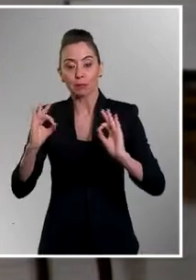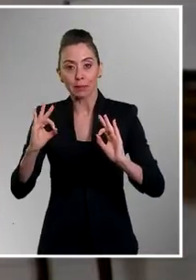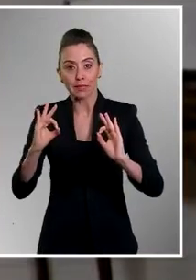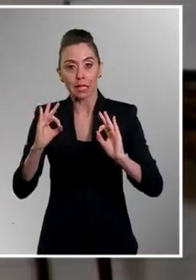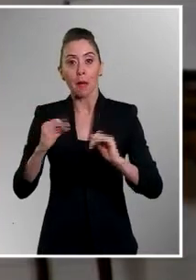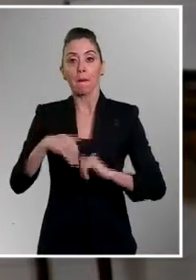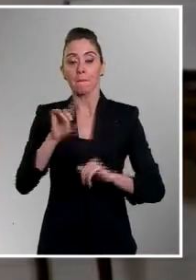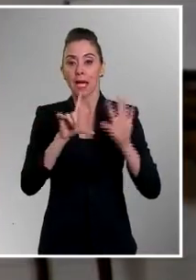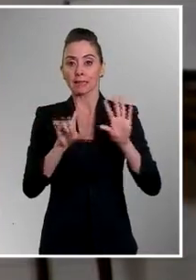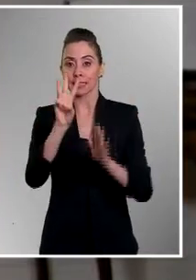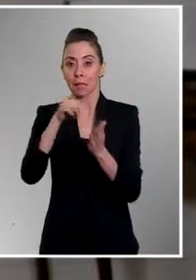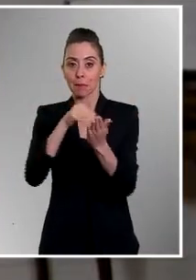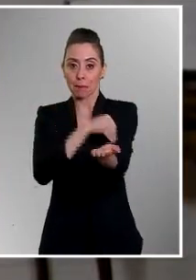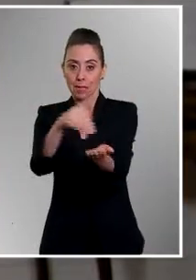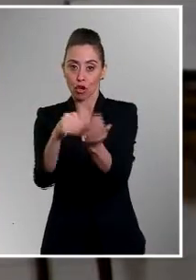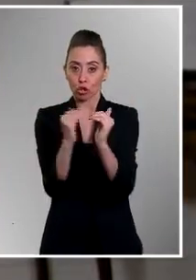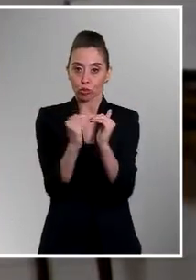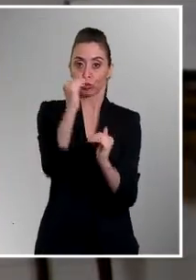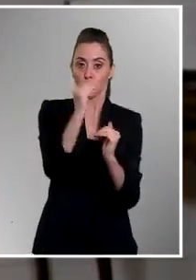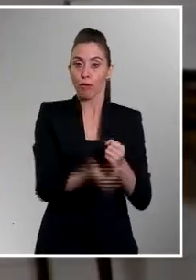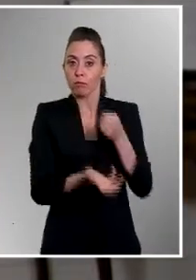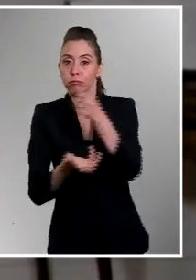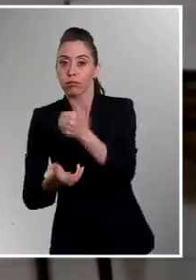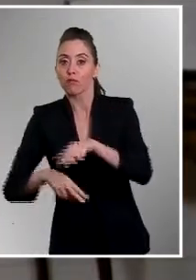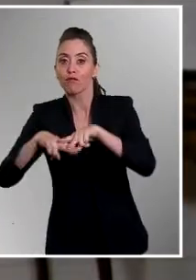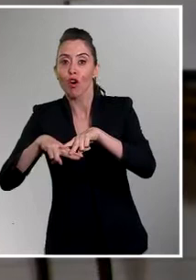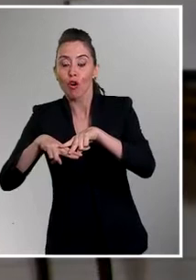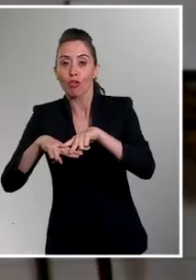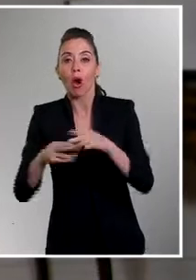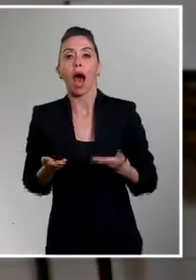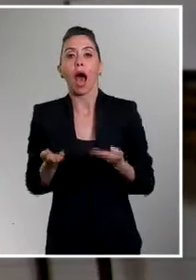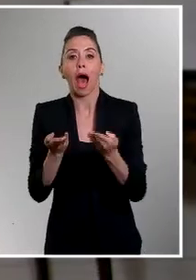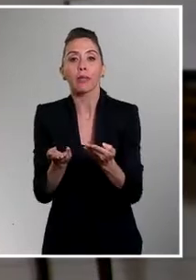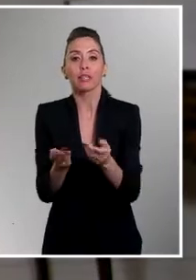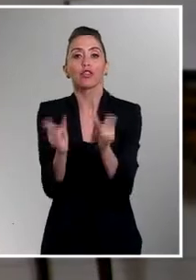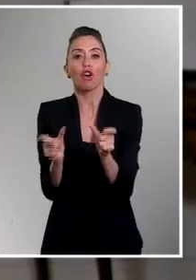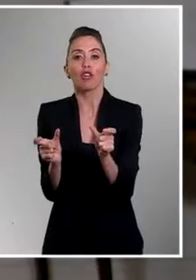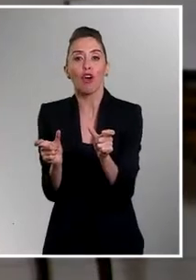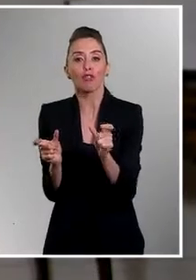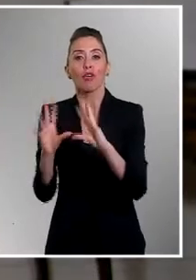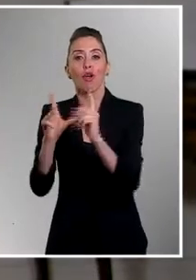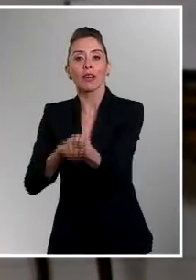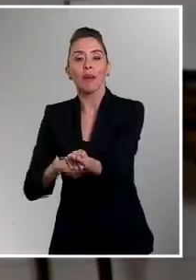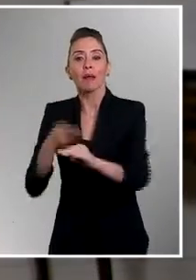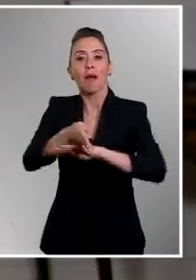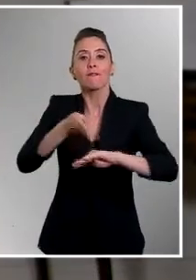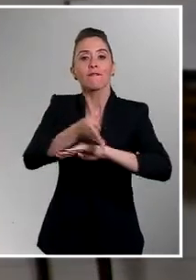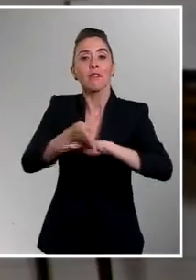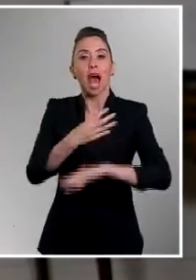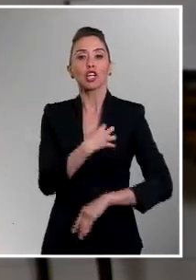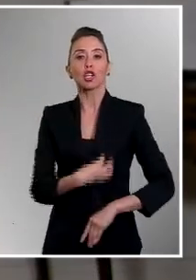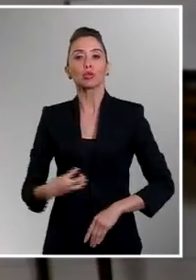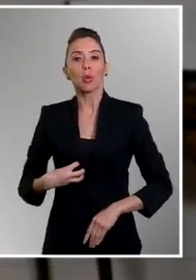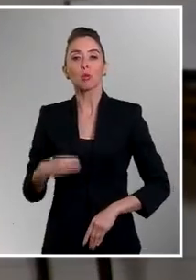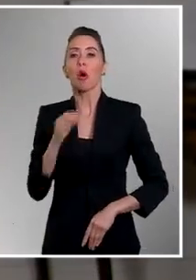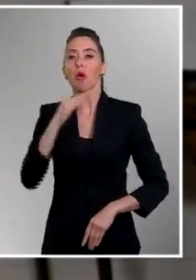aumentando más de 73 mil millones de pesos los fondos que se necesitan para la atención y controles regulares de las familias que acuden a consultorios